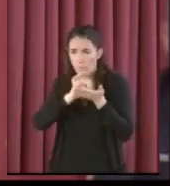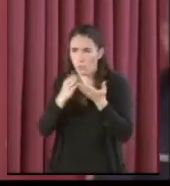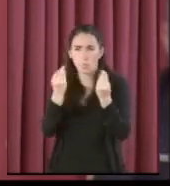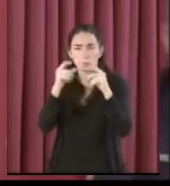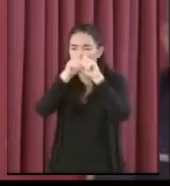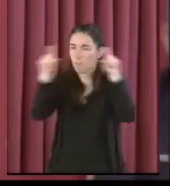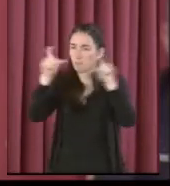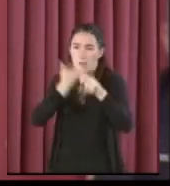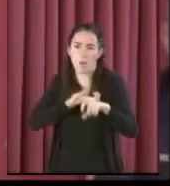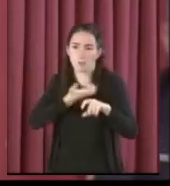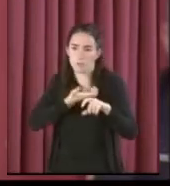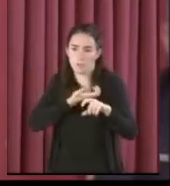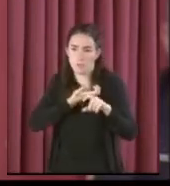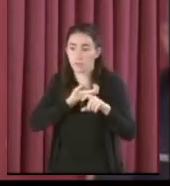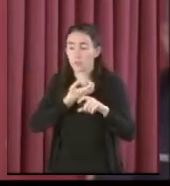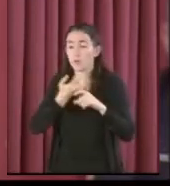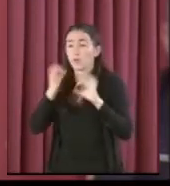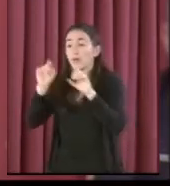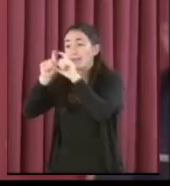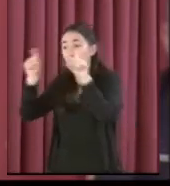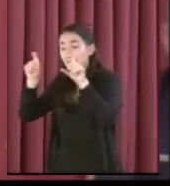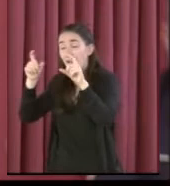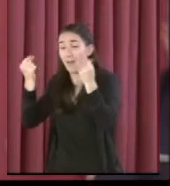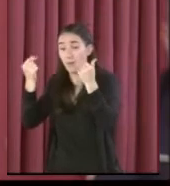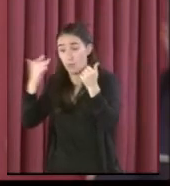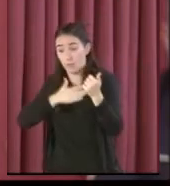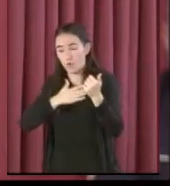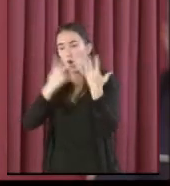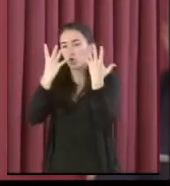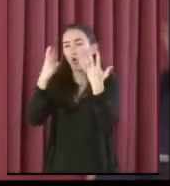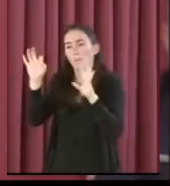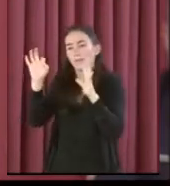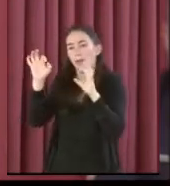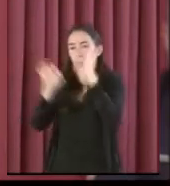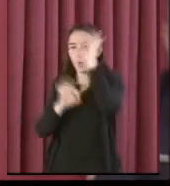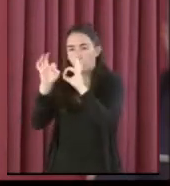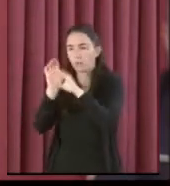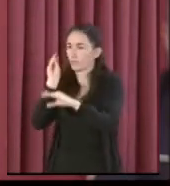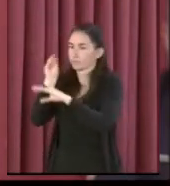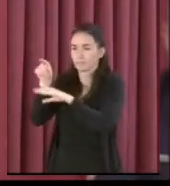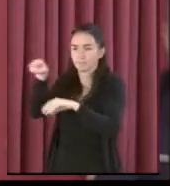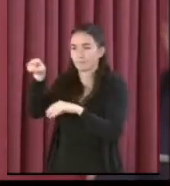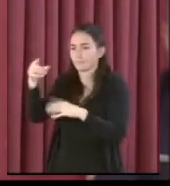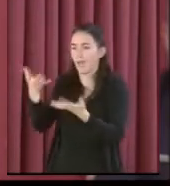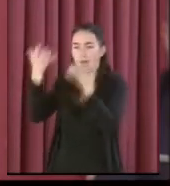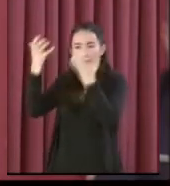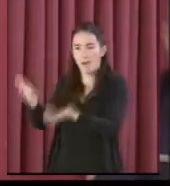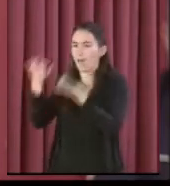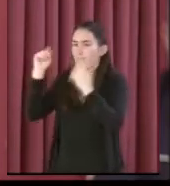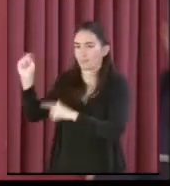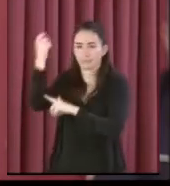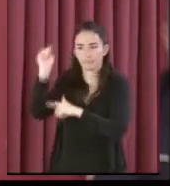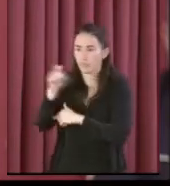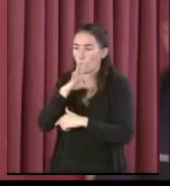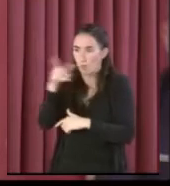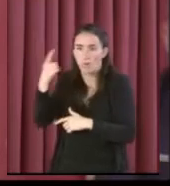alcanzaron el 90%, porque son competitivas. Esta línea de trabajo constituirá una de las grandes